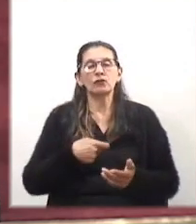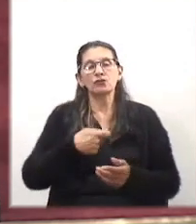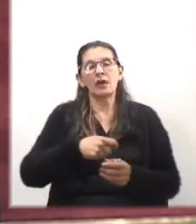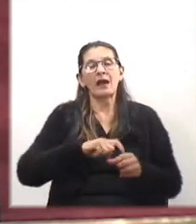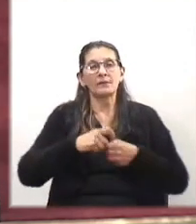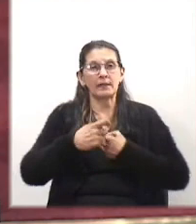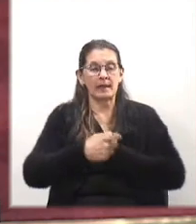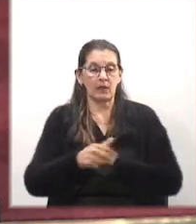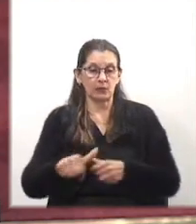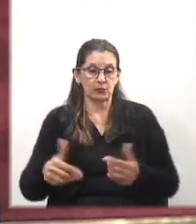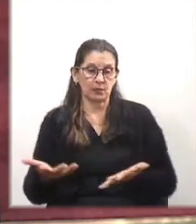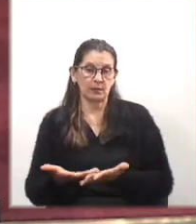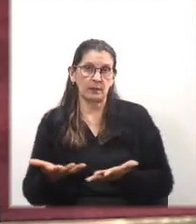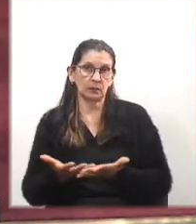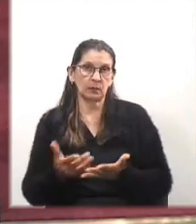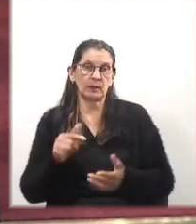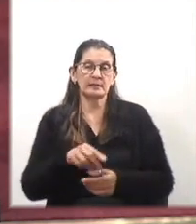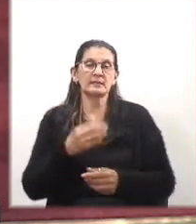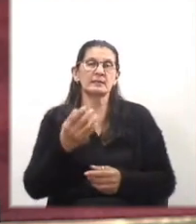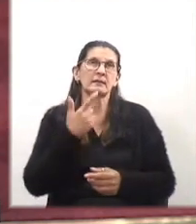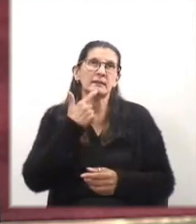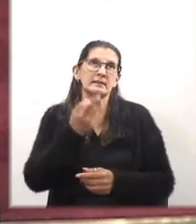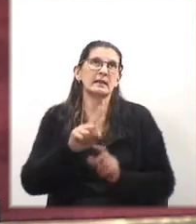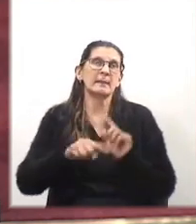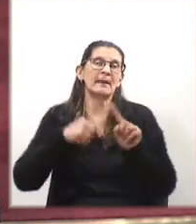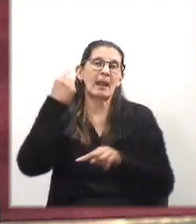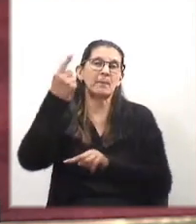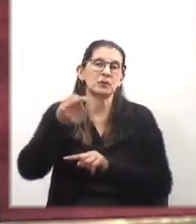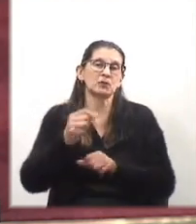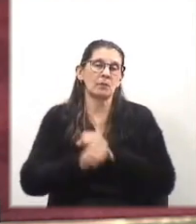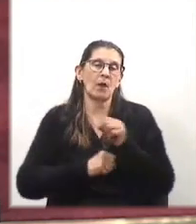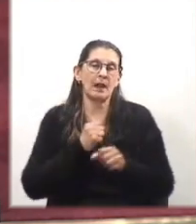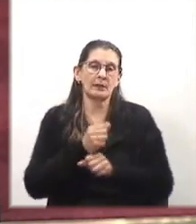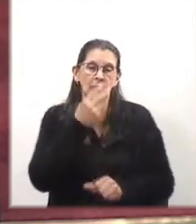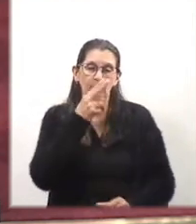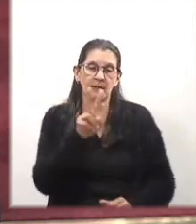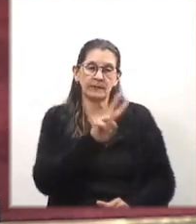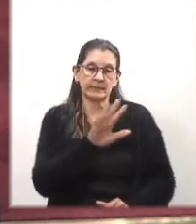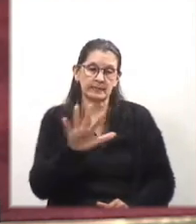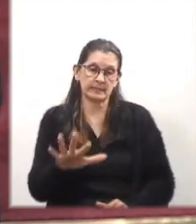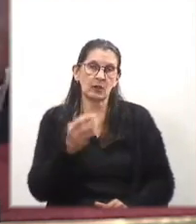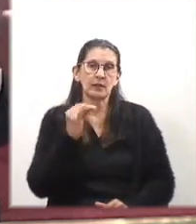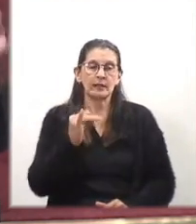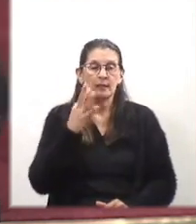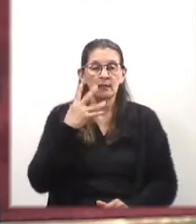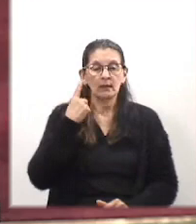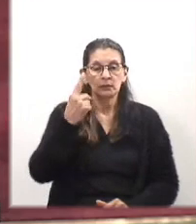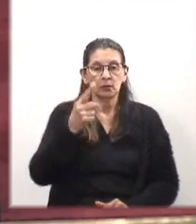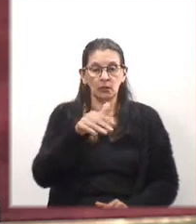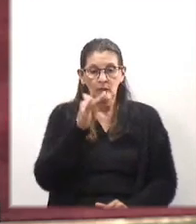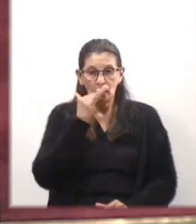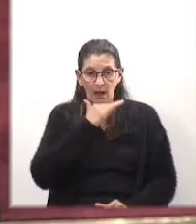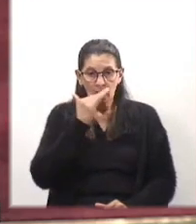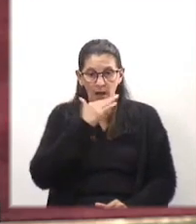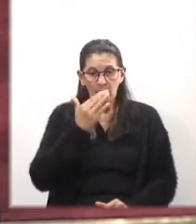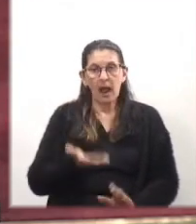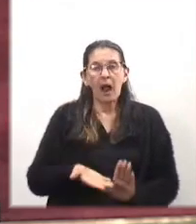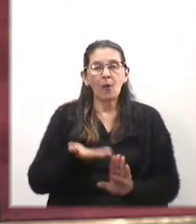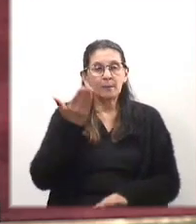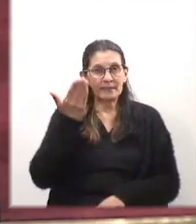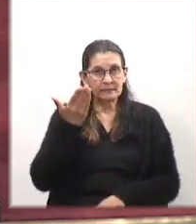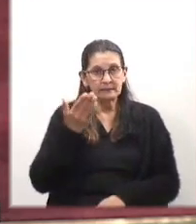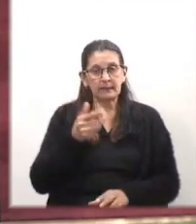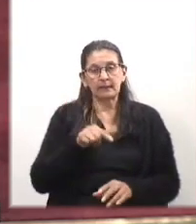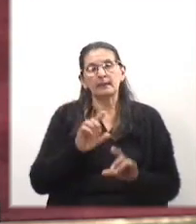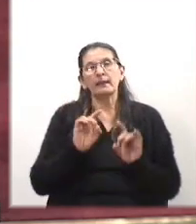la asistencia financiera del Estado llegaría en el año 2025, condicionada a que el directorio de la Caja aumente la tasa de